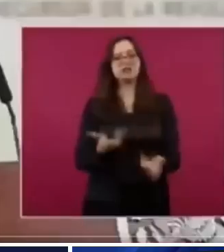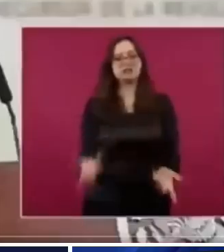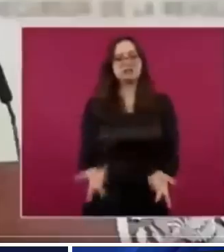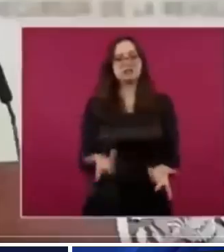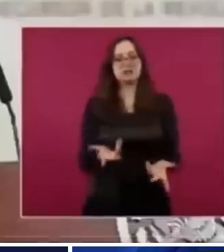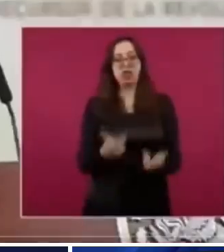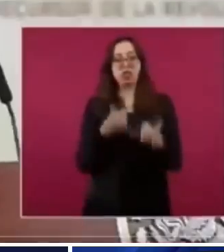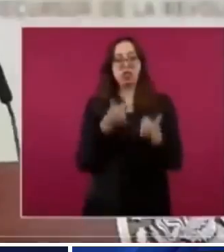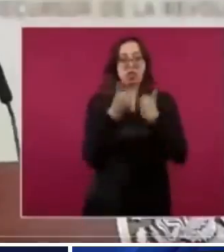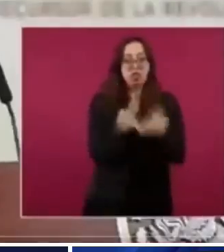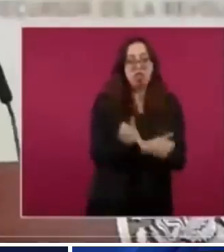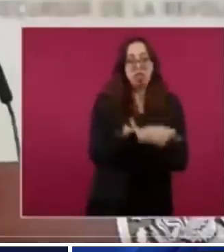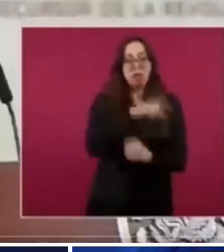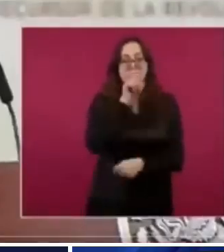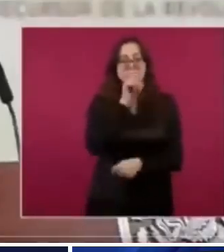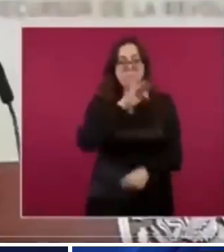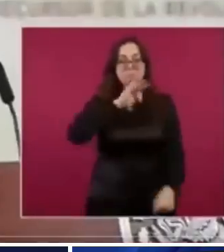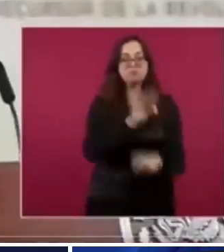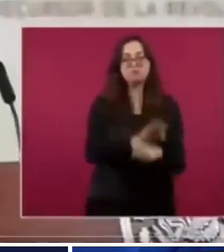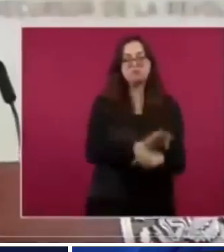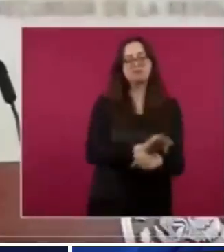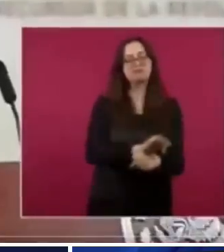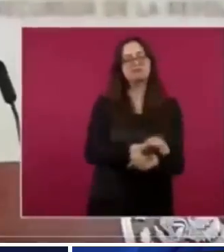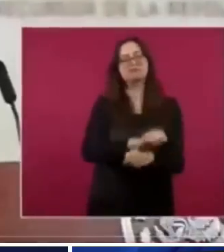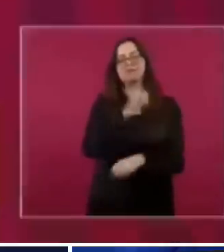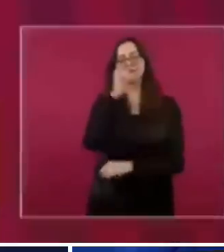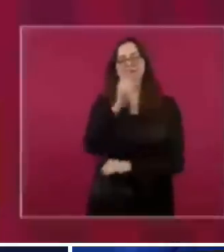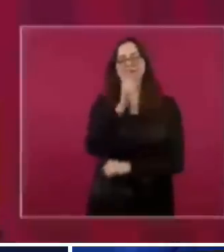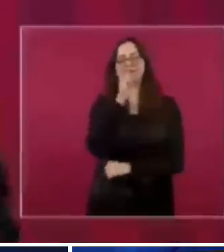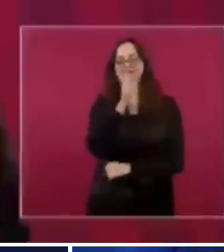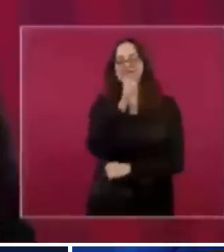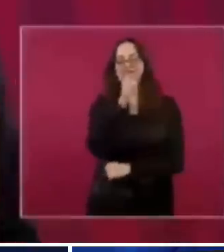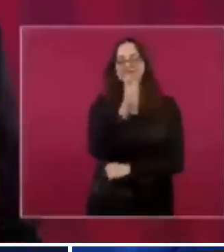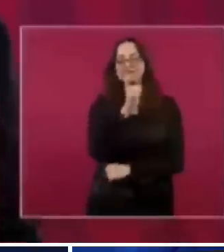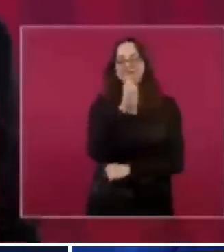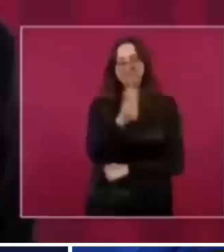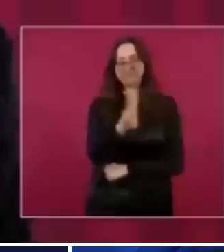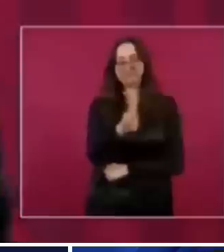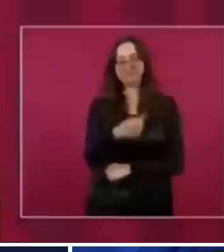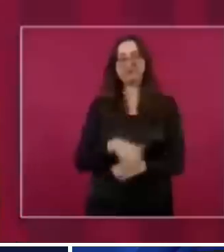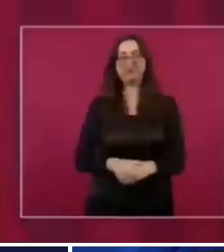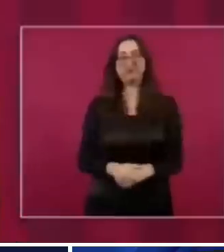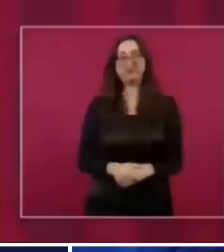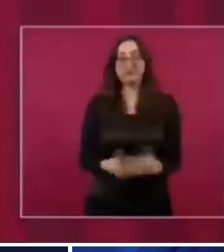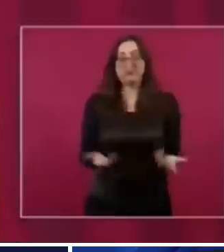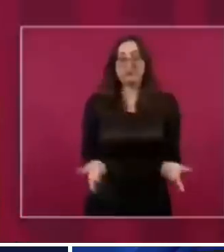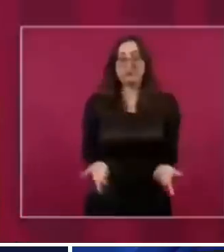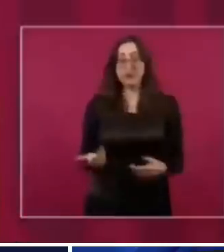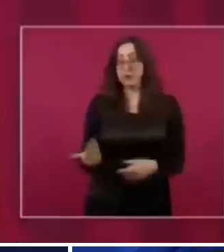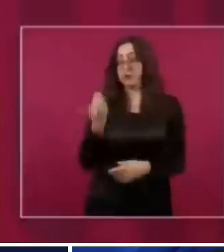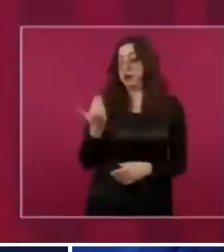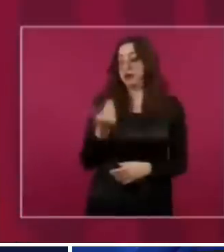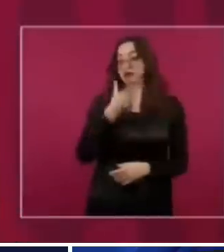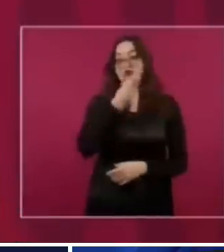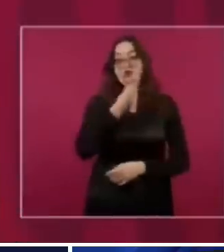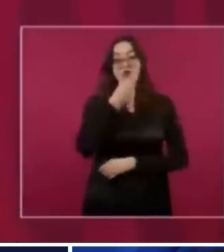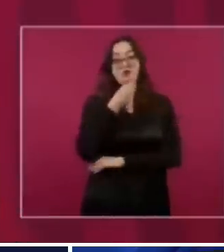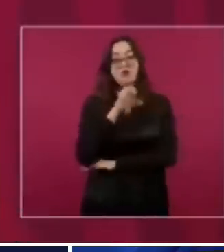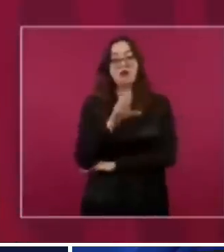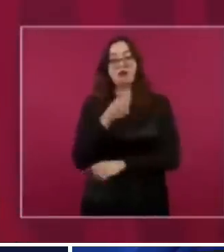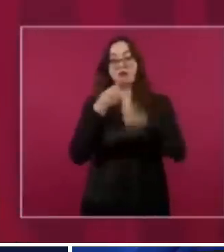No se protege a nadie. Ahora, con este hecho lamentable de Ciro,